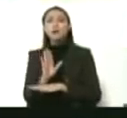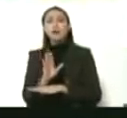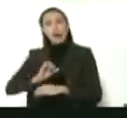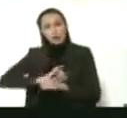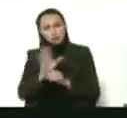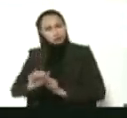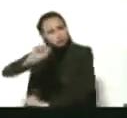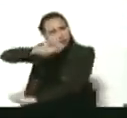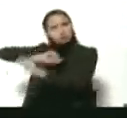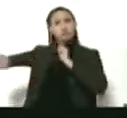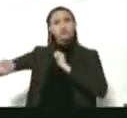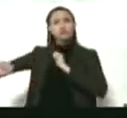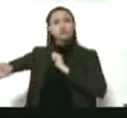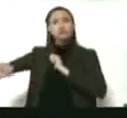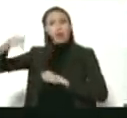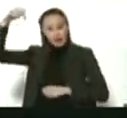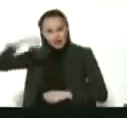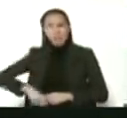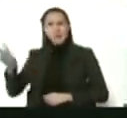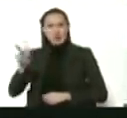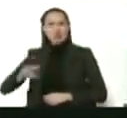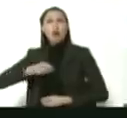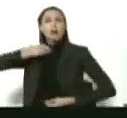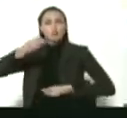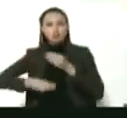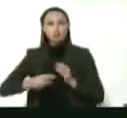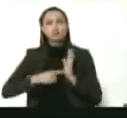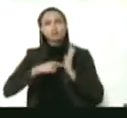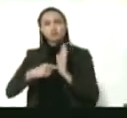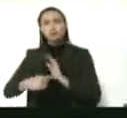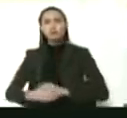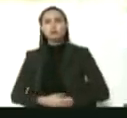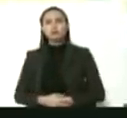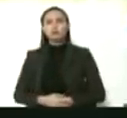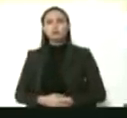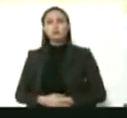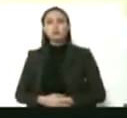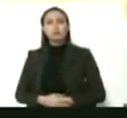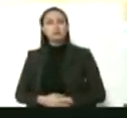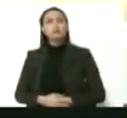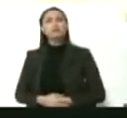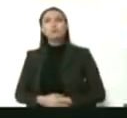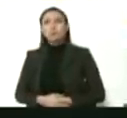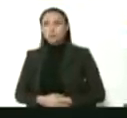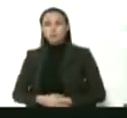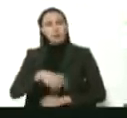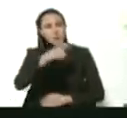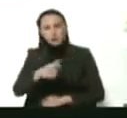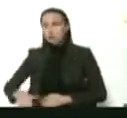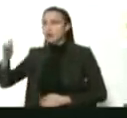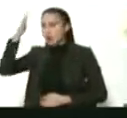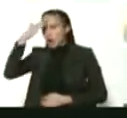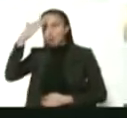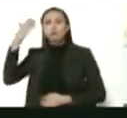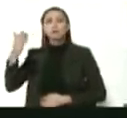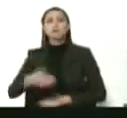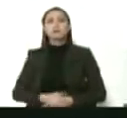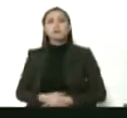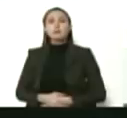coronavirus fue la República Bolivariana de Venezuela. Así de sencillo, duélale a quien le